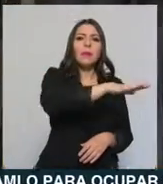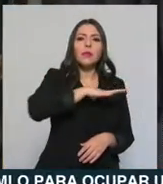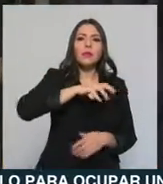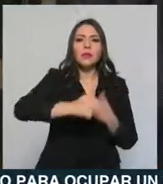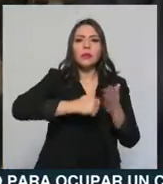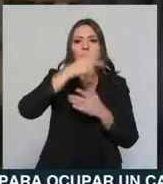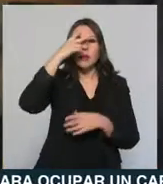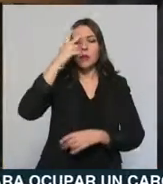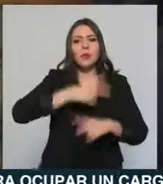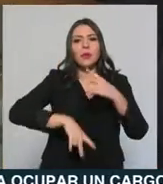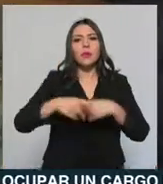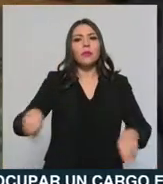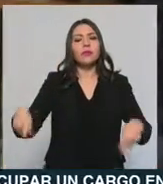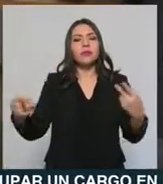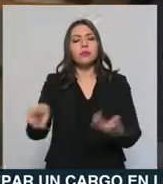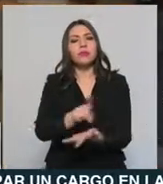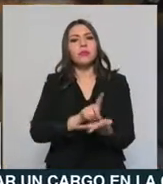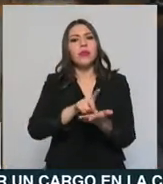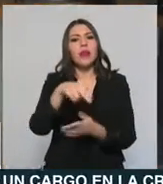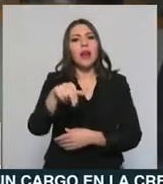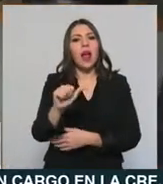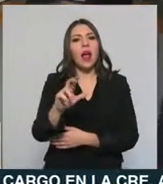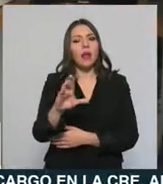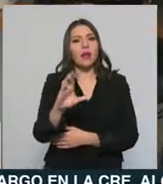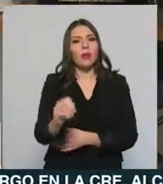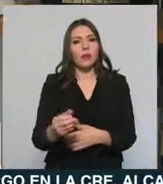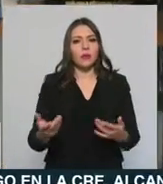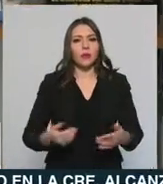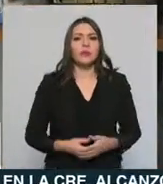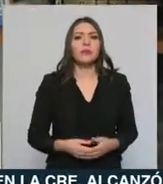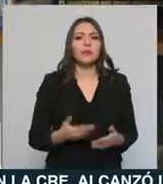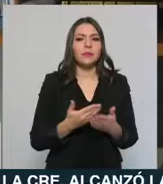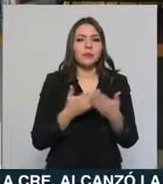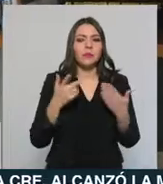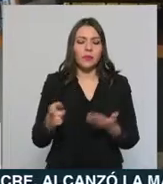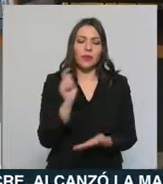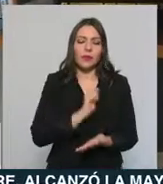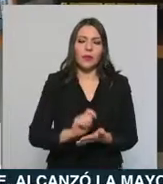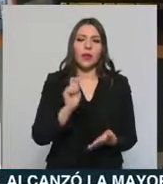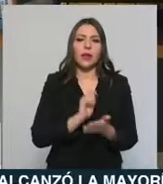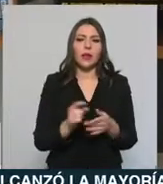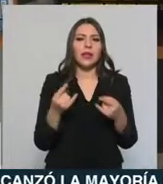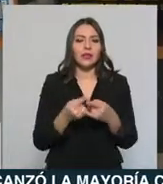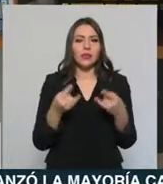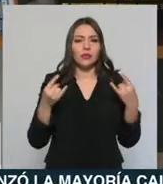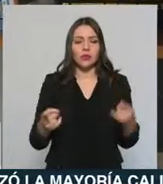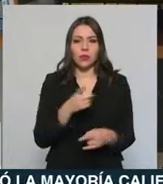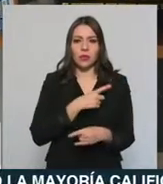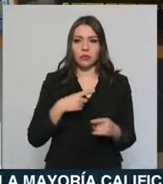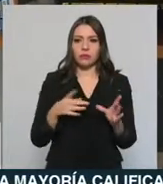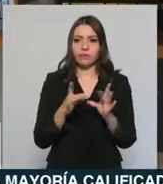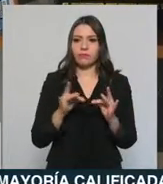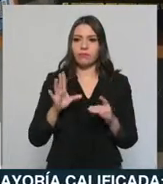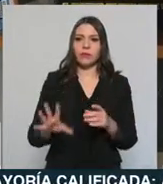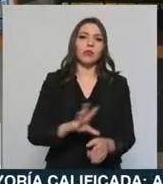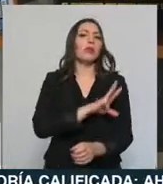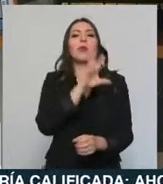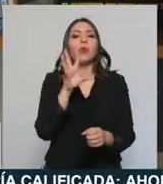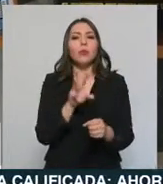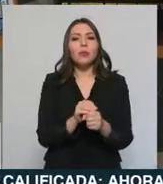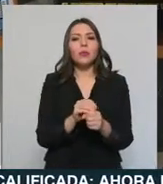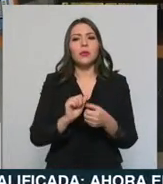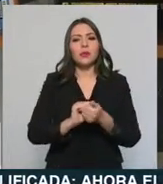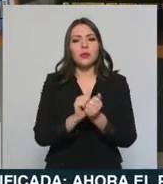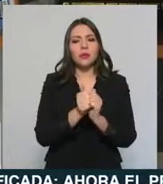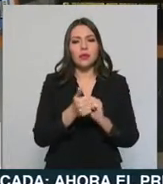Y nos dimos cuenta que había una historia completa que contar, pero sobre todo que había que contarla redonda, con espacio de